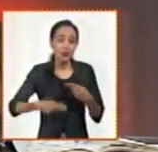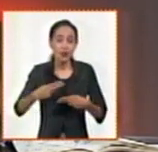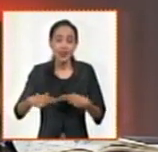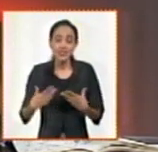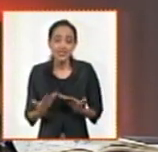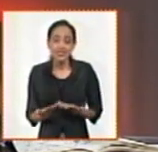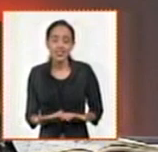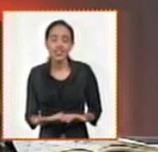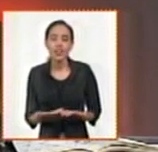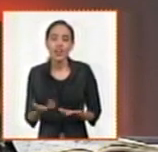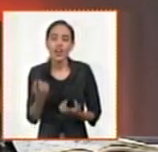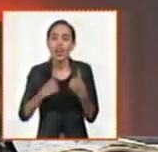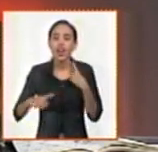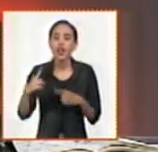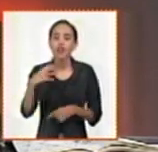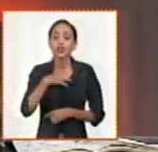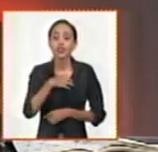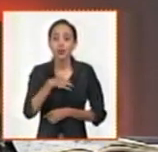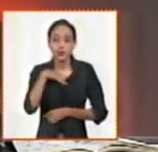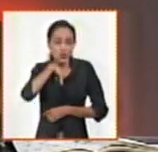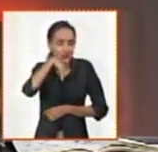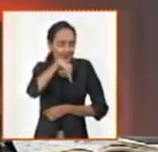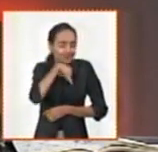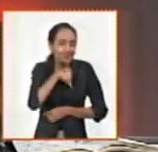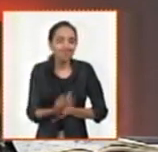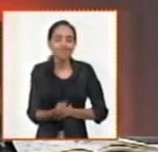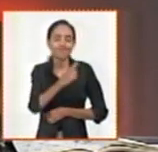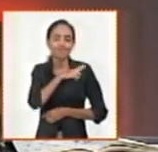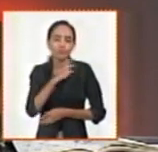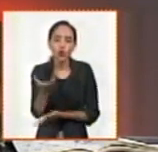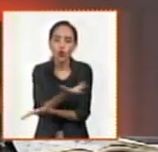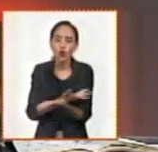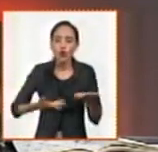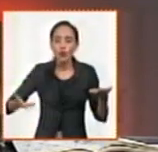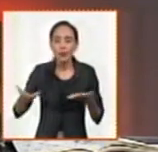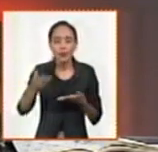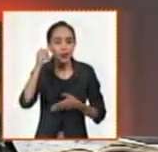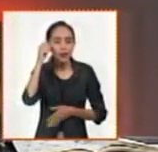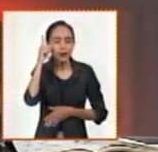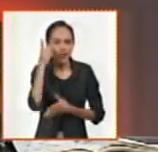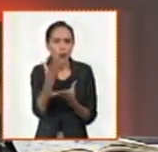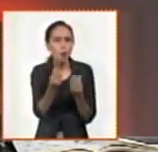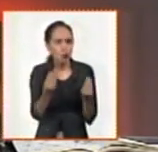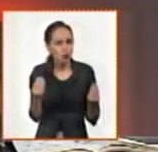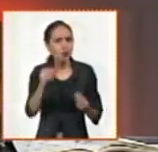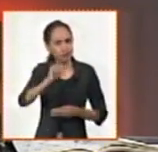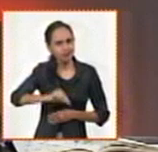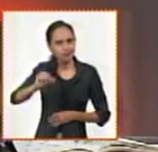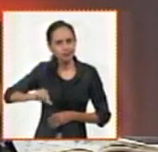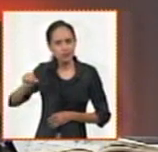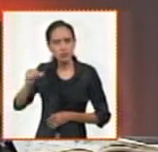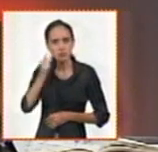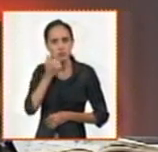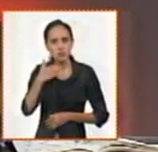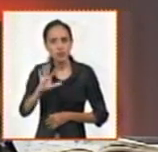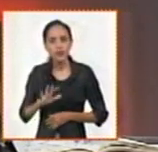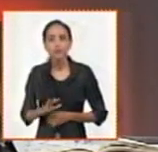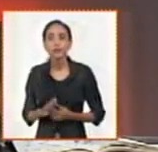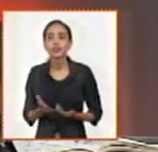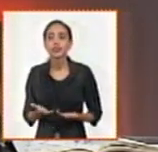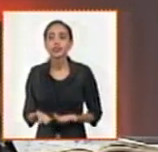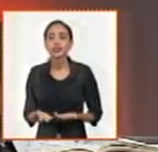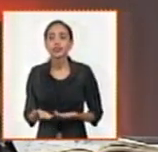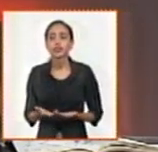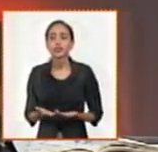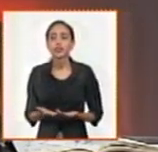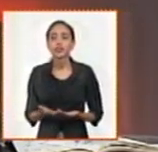que es algo que tenemos, yo siento la responsabilidad de compartir esa experiencia con muchas más personas. Y